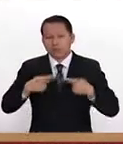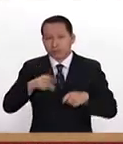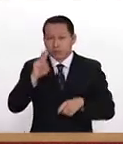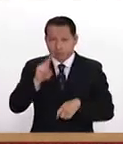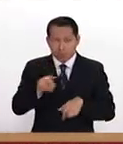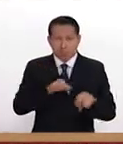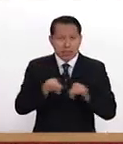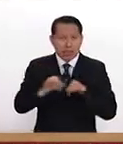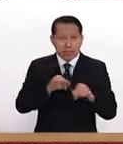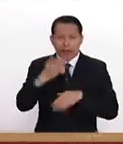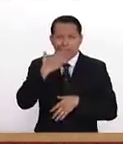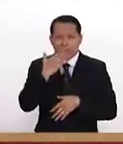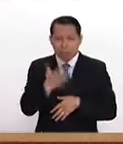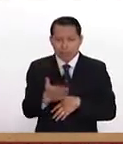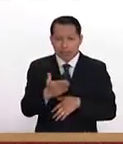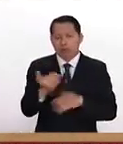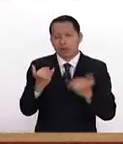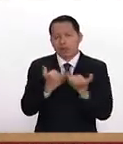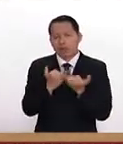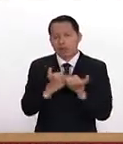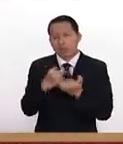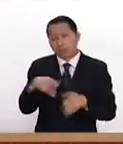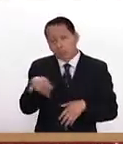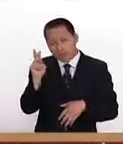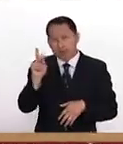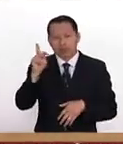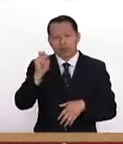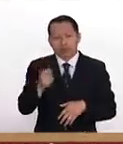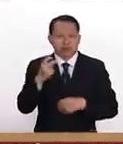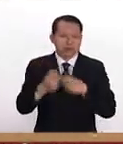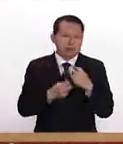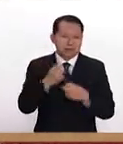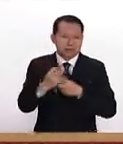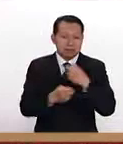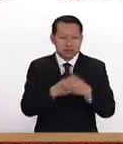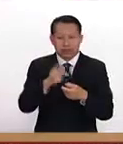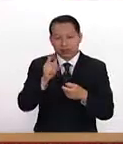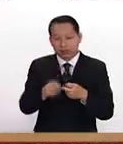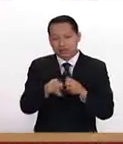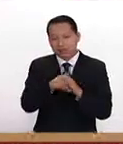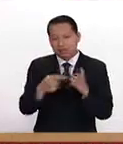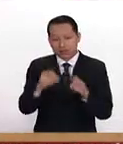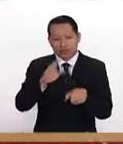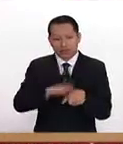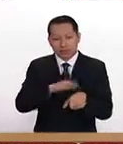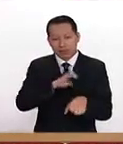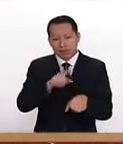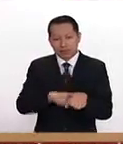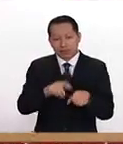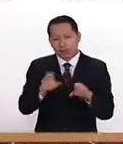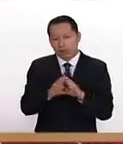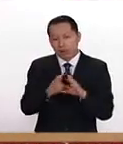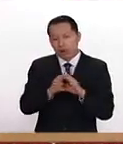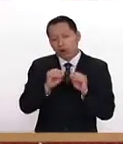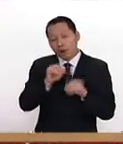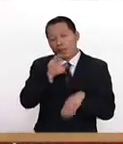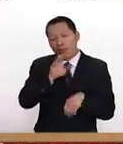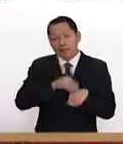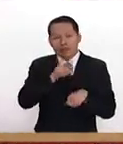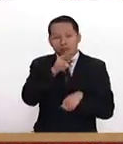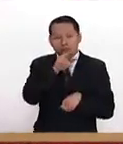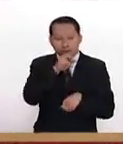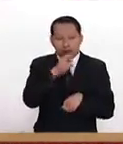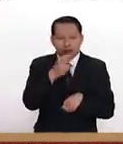haciendo bien su papel nuevamente no obstante la crítica que tenemos en la prensa más especializada o que está más preocupada por estos